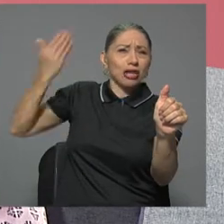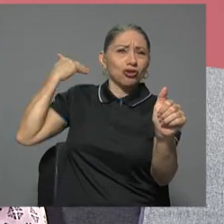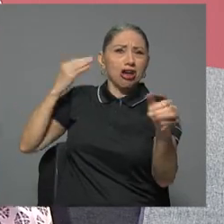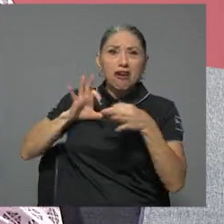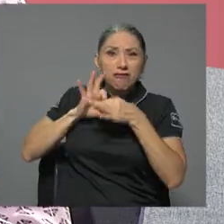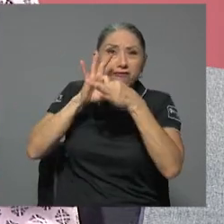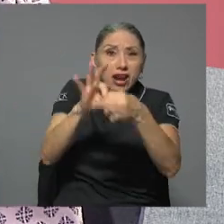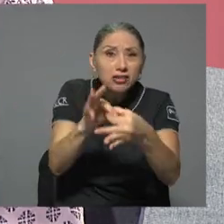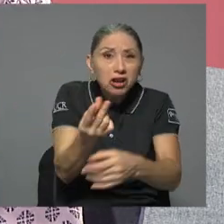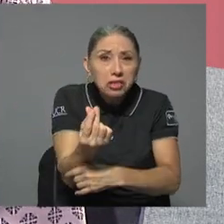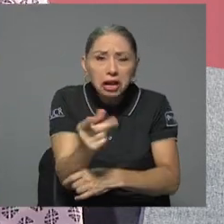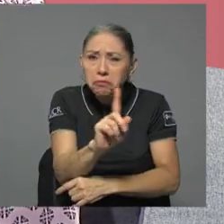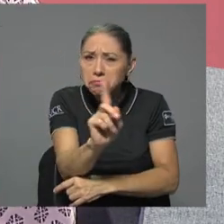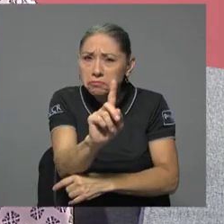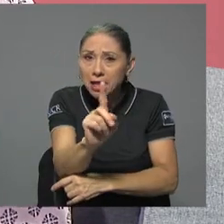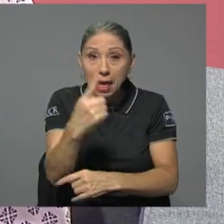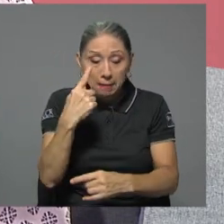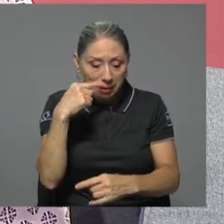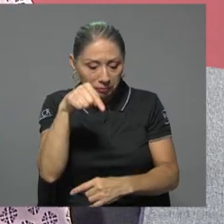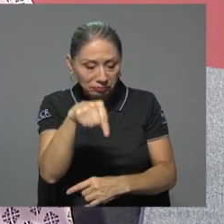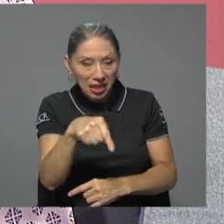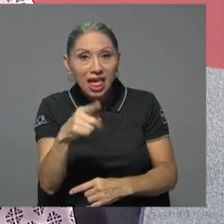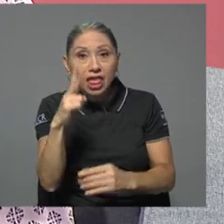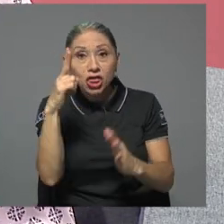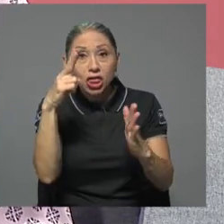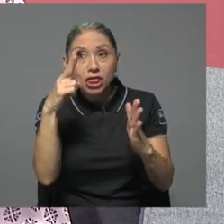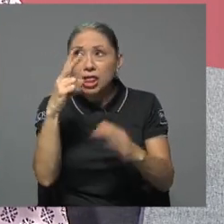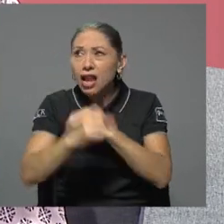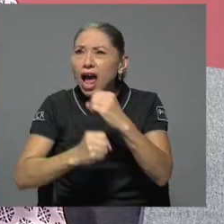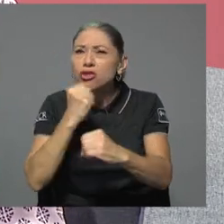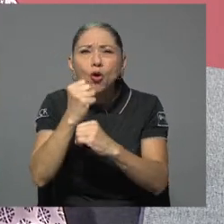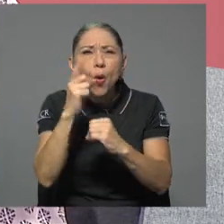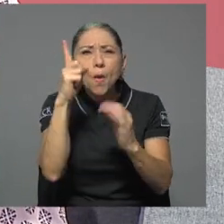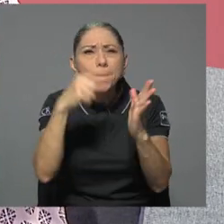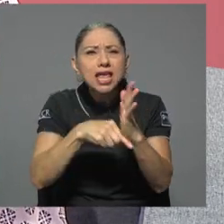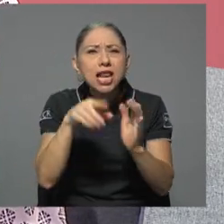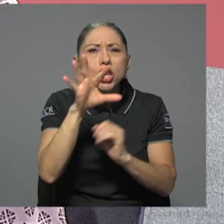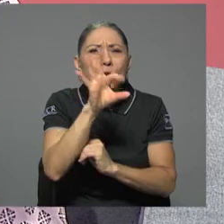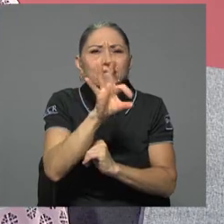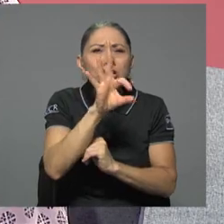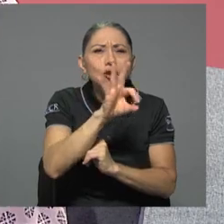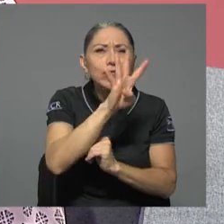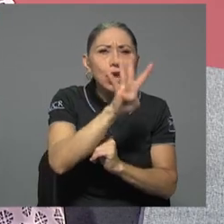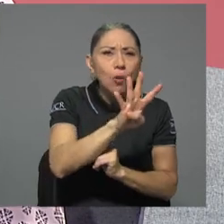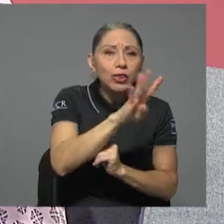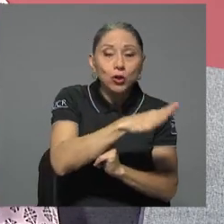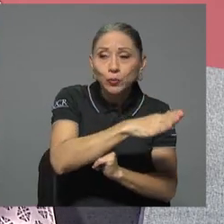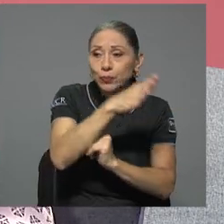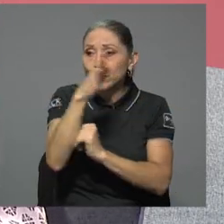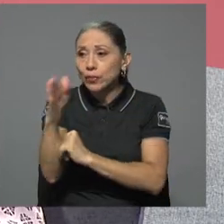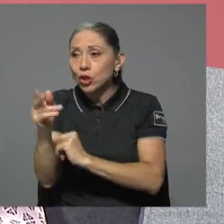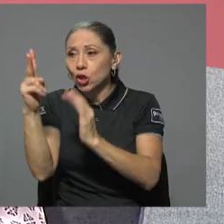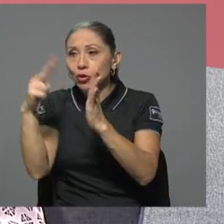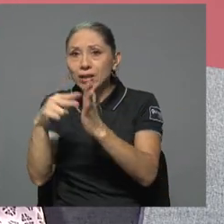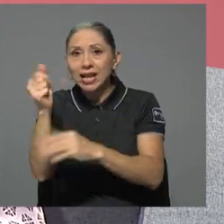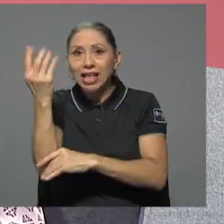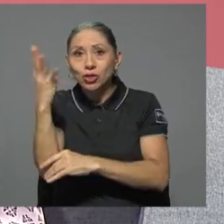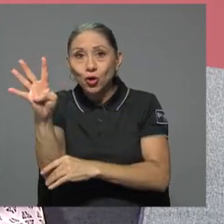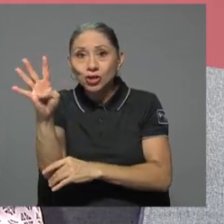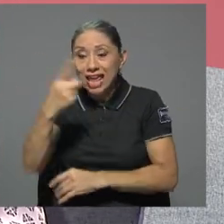2000 aquí no tengo del año 2000 de 1994 al 2014 nosotros duplicamos